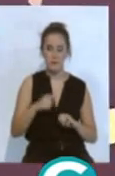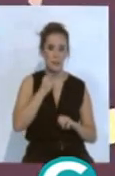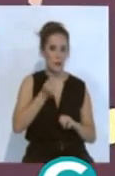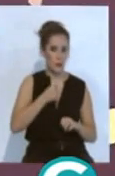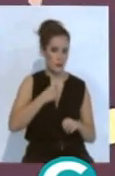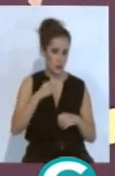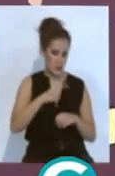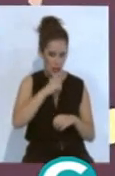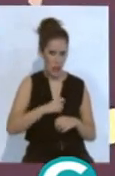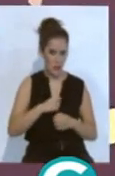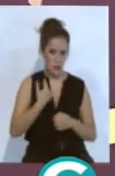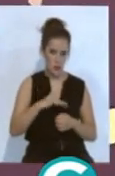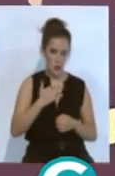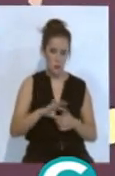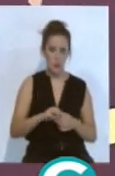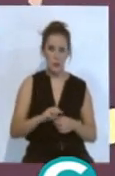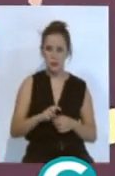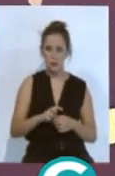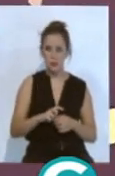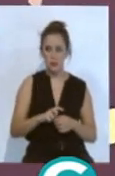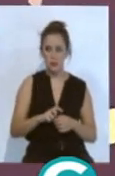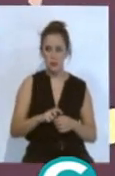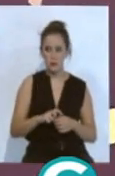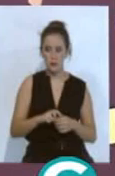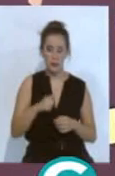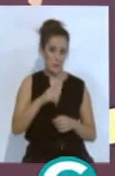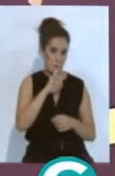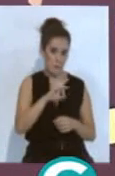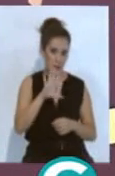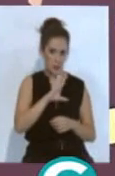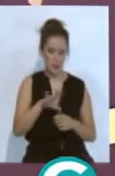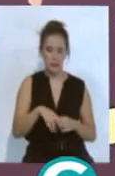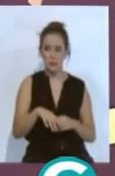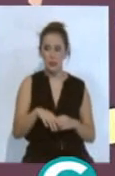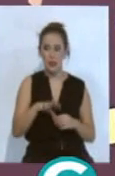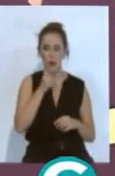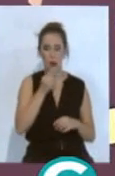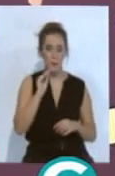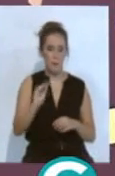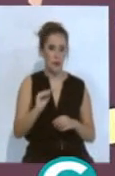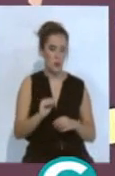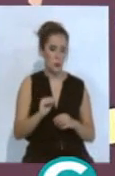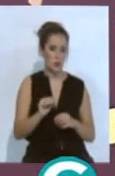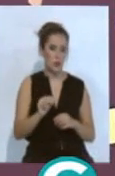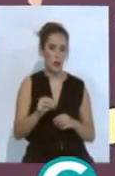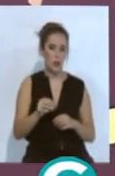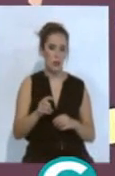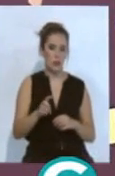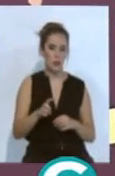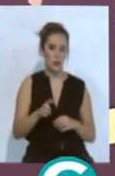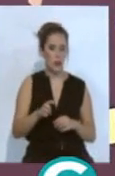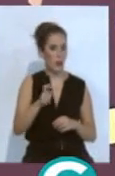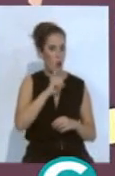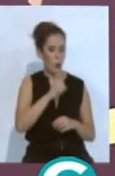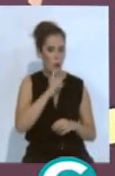este año, ¿eh, Carlito? Ha sido impresionante. Pero ya ahora pregunto el quid de la cuestión, porque qué